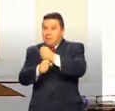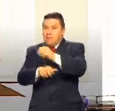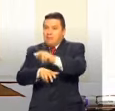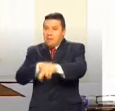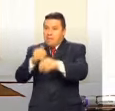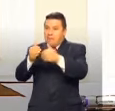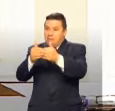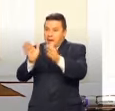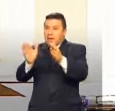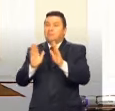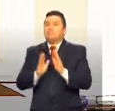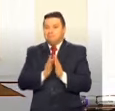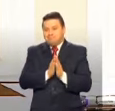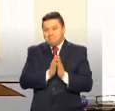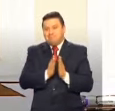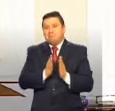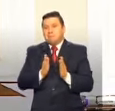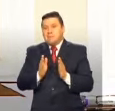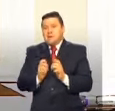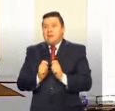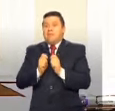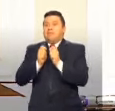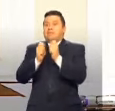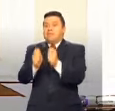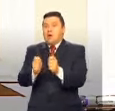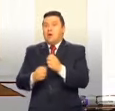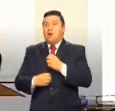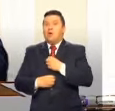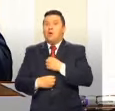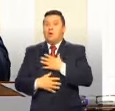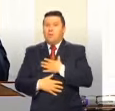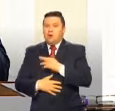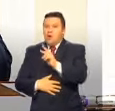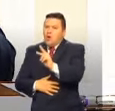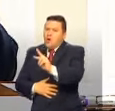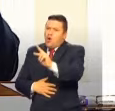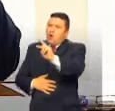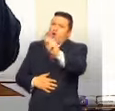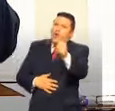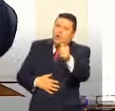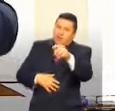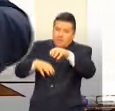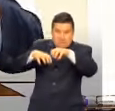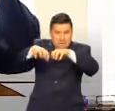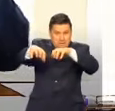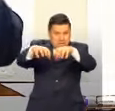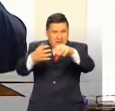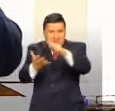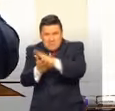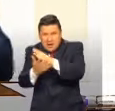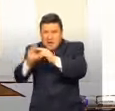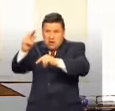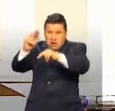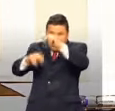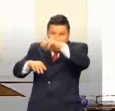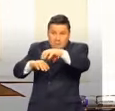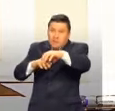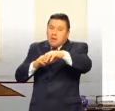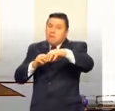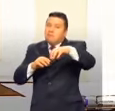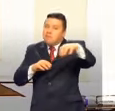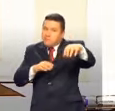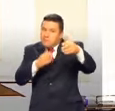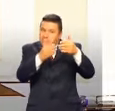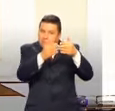vamos a darle la oportunidad a otros sectores para que también vayan dinamizando nuestra